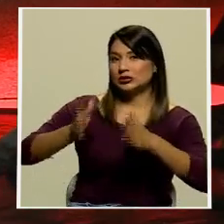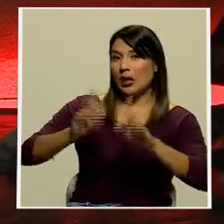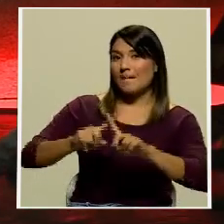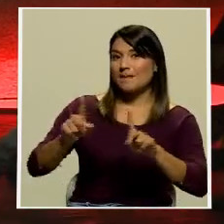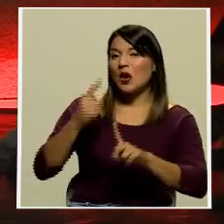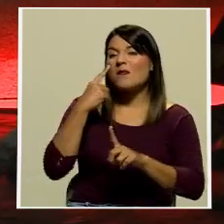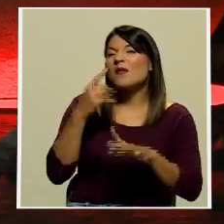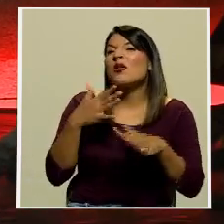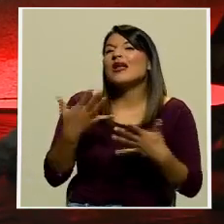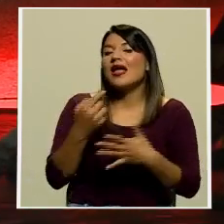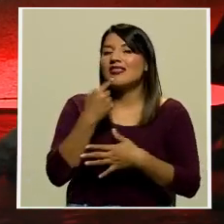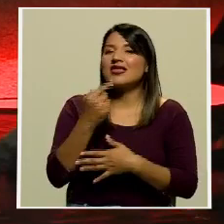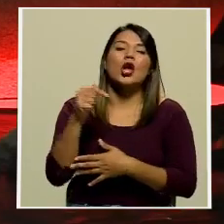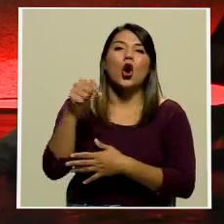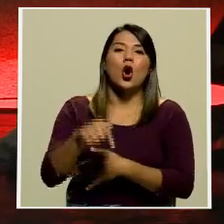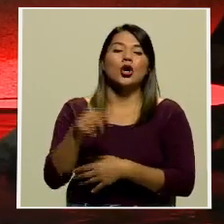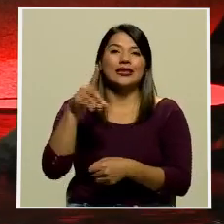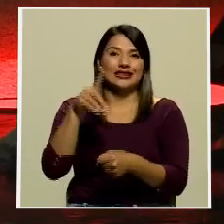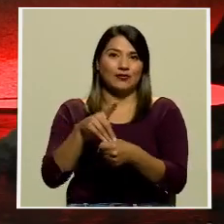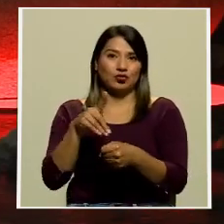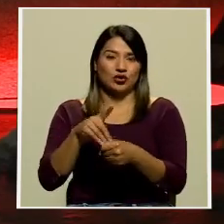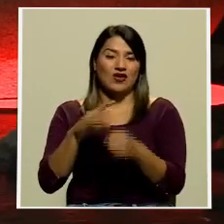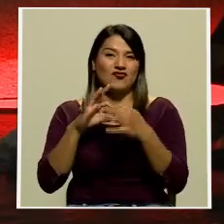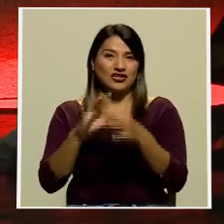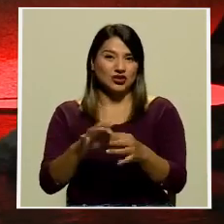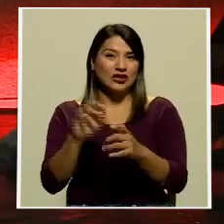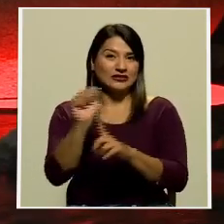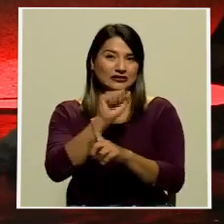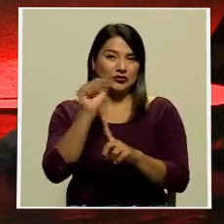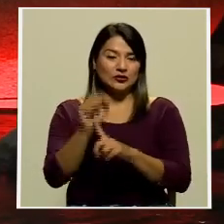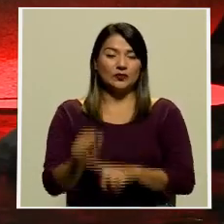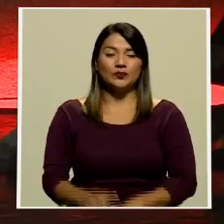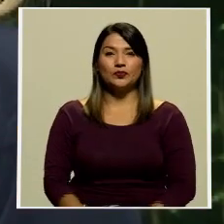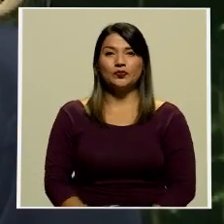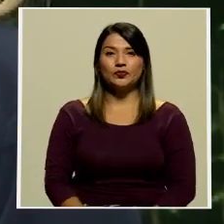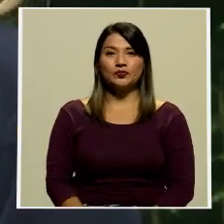decían hoy las diputadas acá de esta situación.